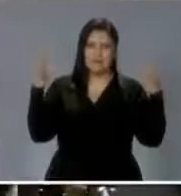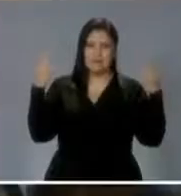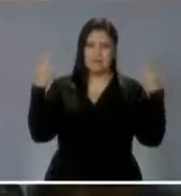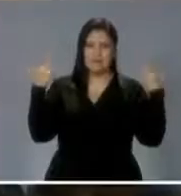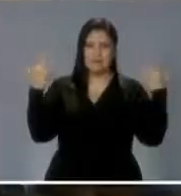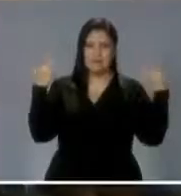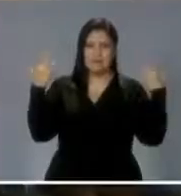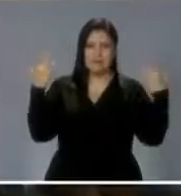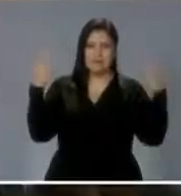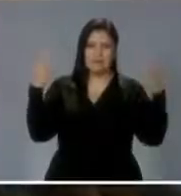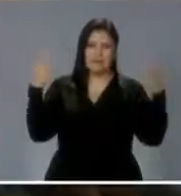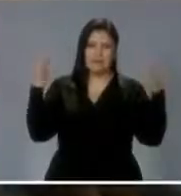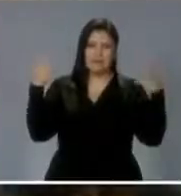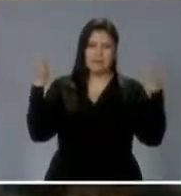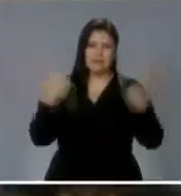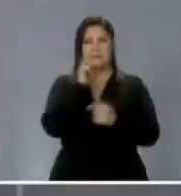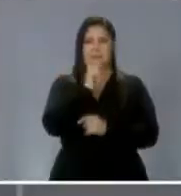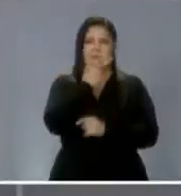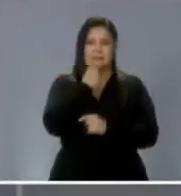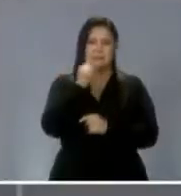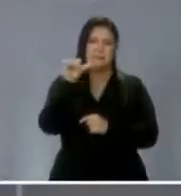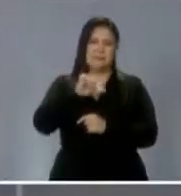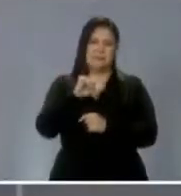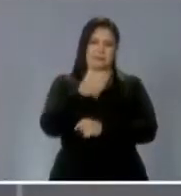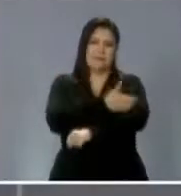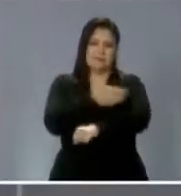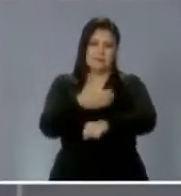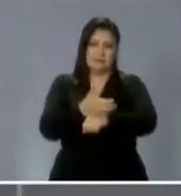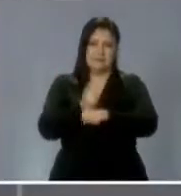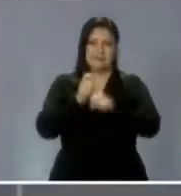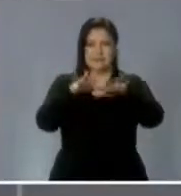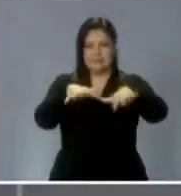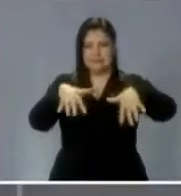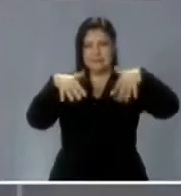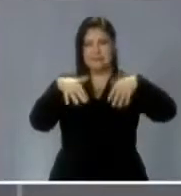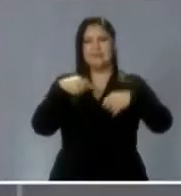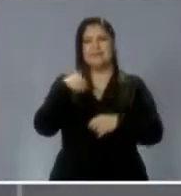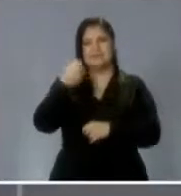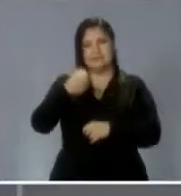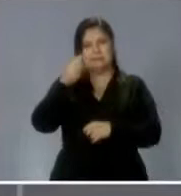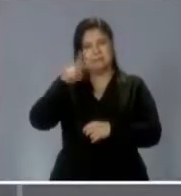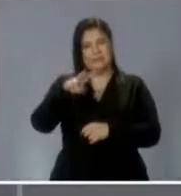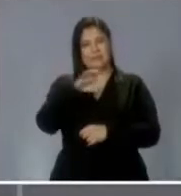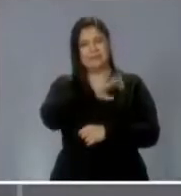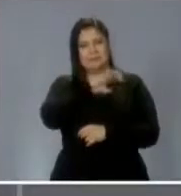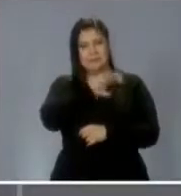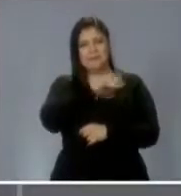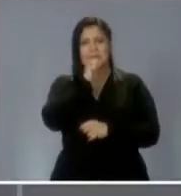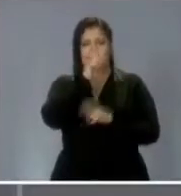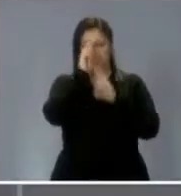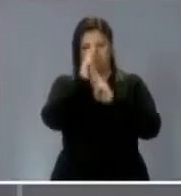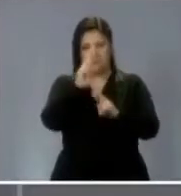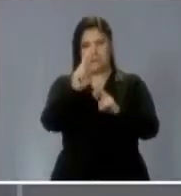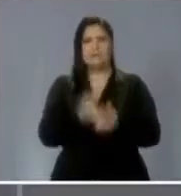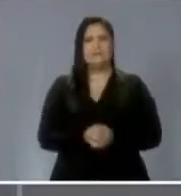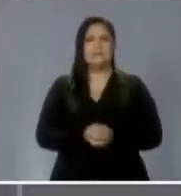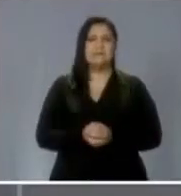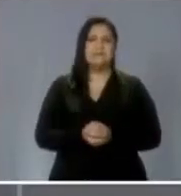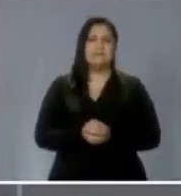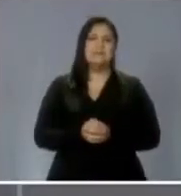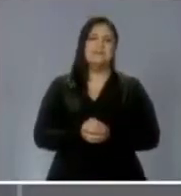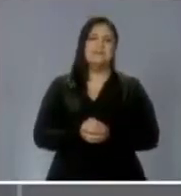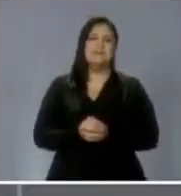se han reducido de manera sostenida con alrededor de 4.17 por ciento menos lográndose mediante la atención integral